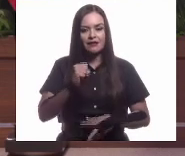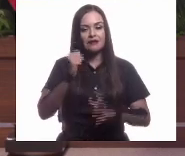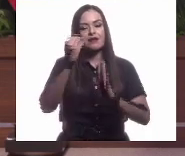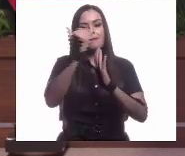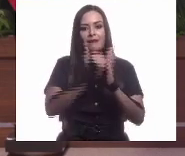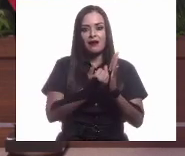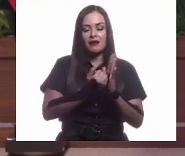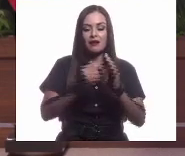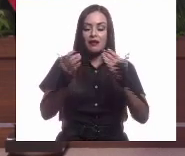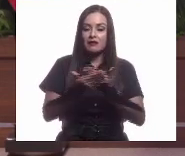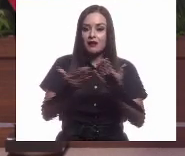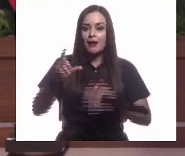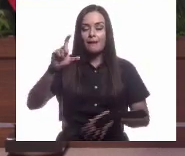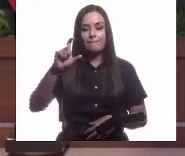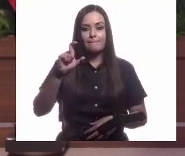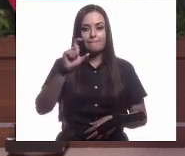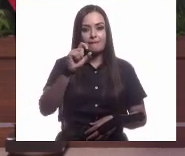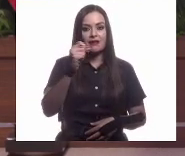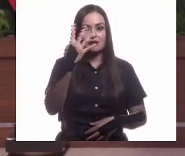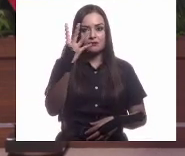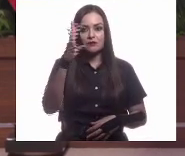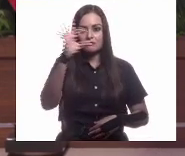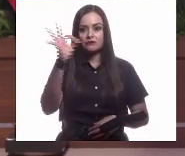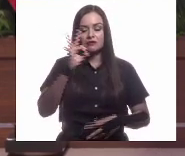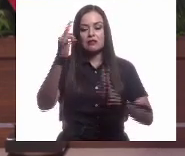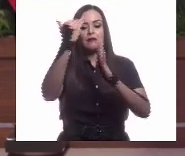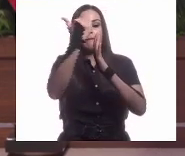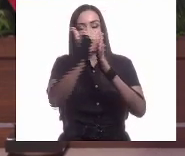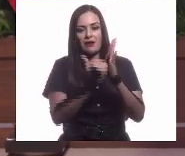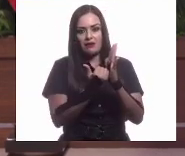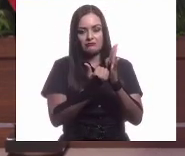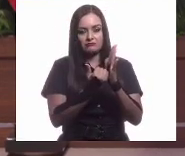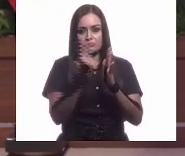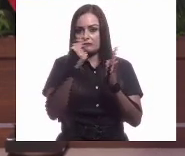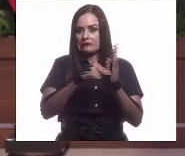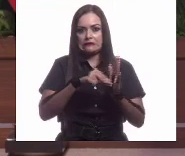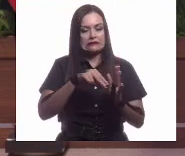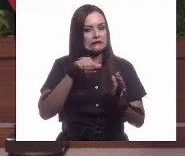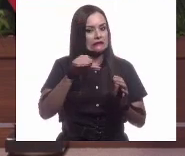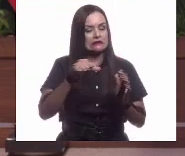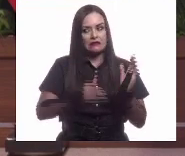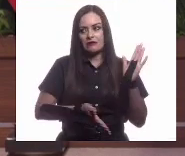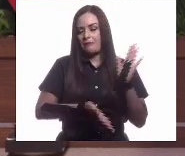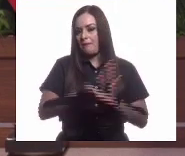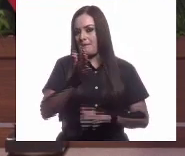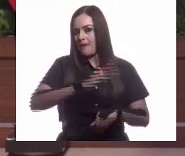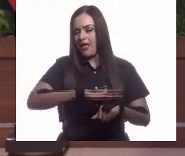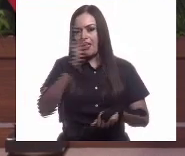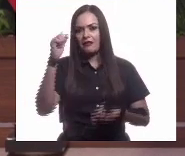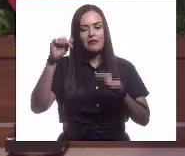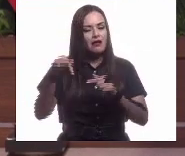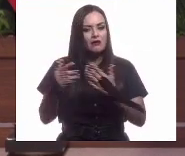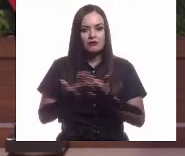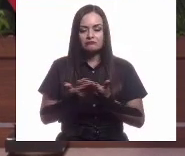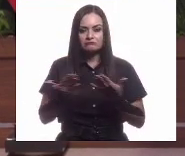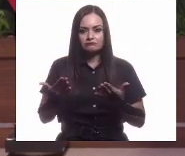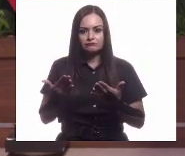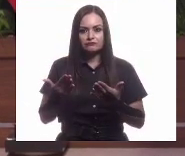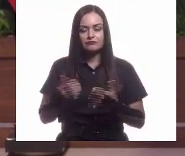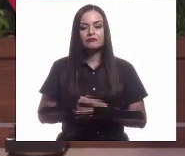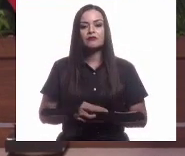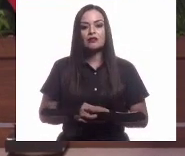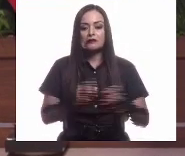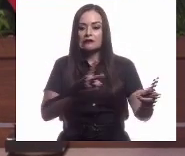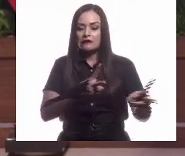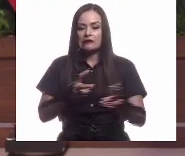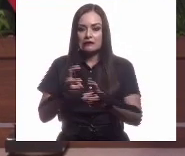menos delitos con respecto al 2016. Por su parte, el robo en sus diversas modalidades también decreció un